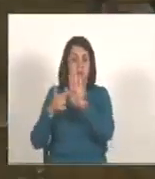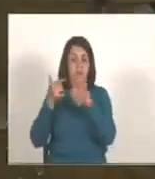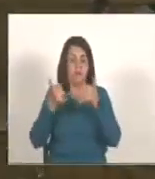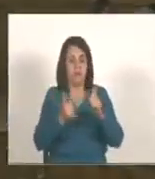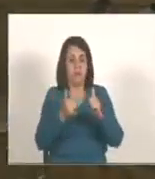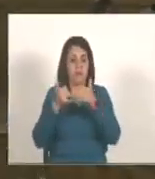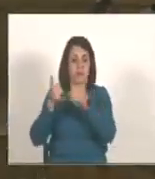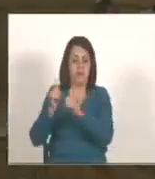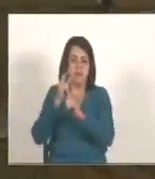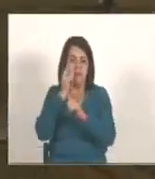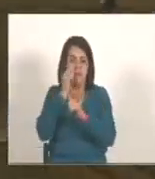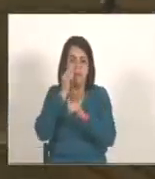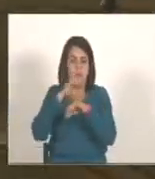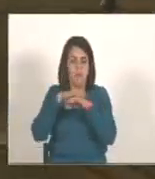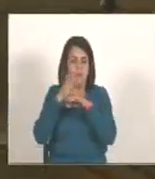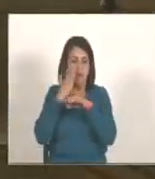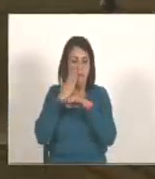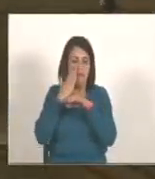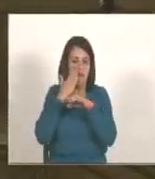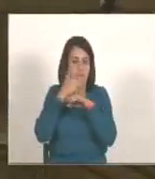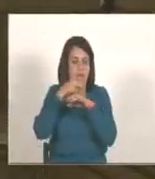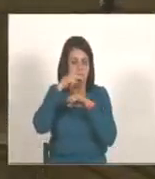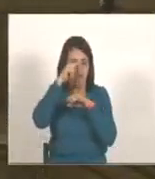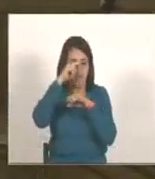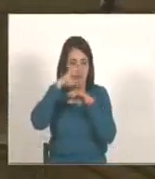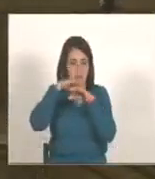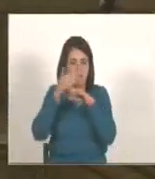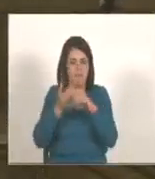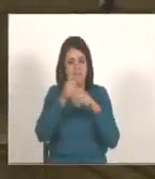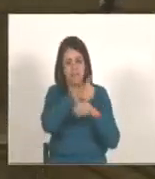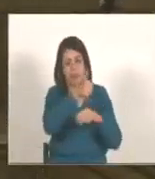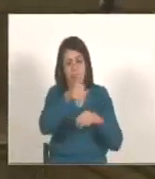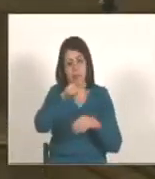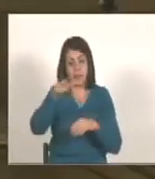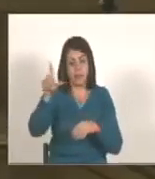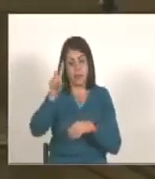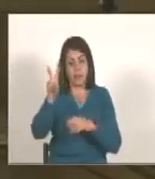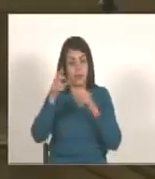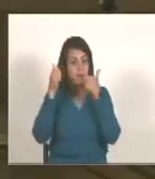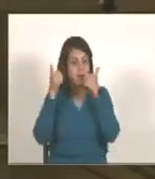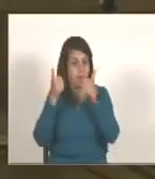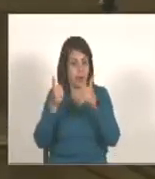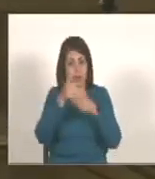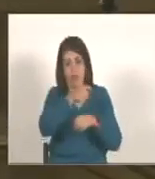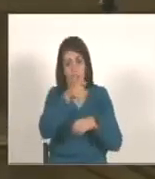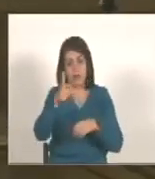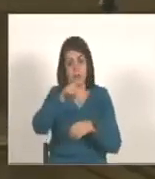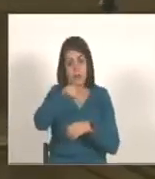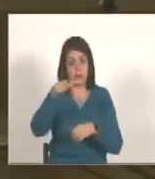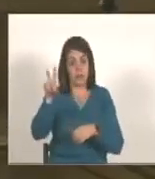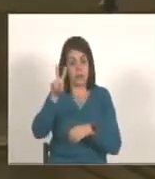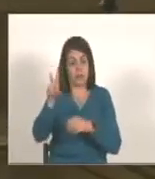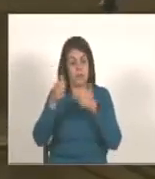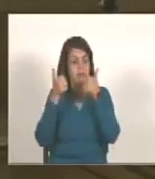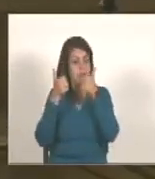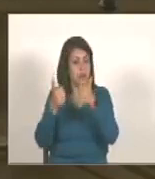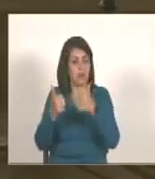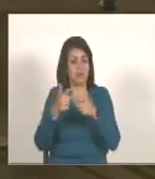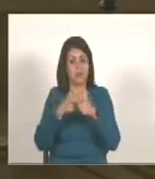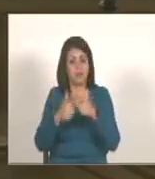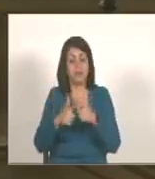hijas, a los hijos, a las madres y a los padres de cada venezolana de bien, de cada venezolano de bien.